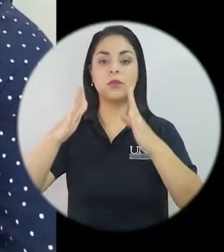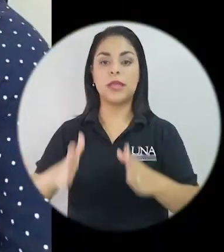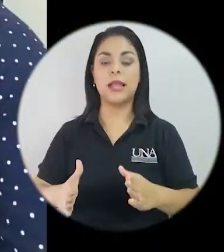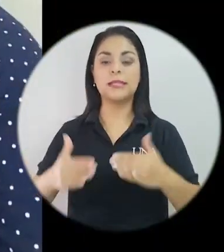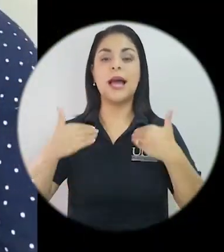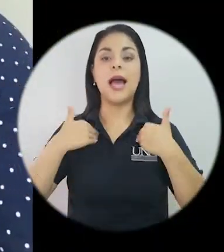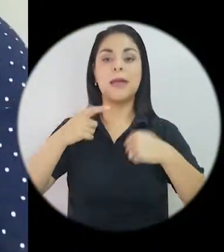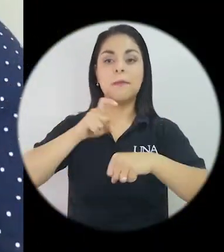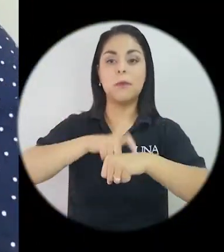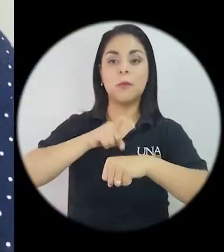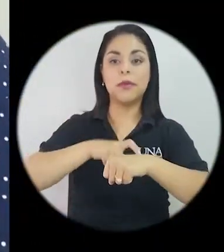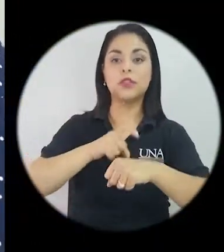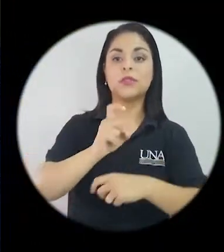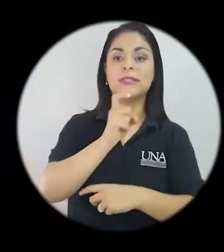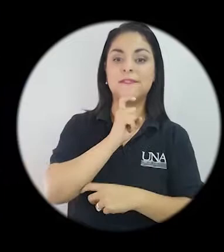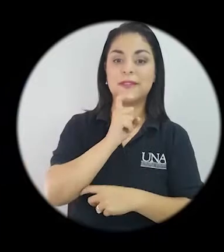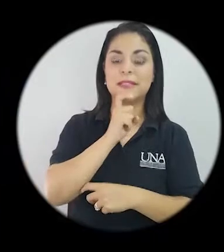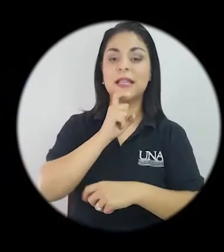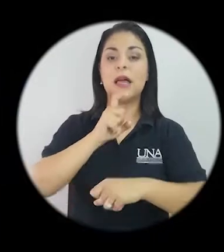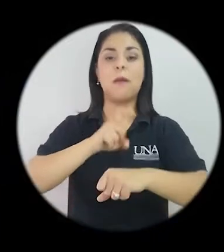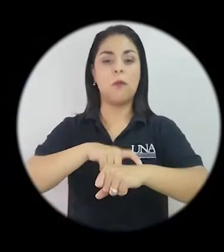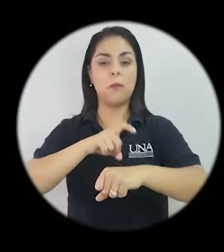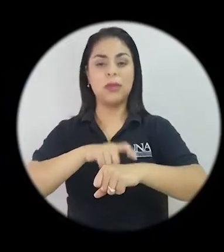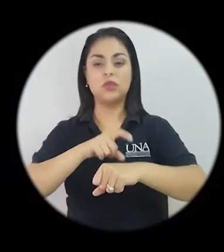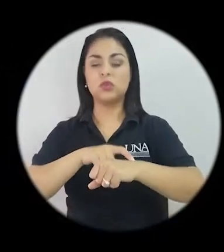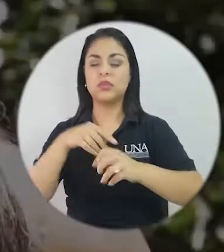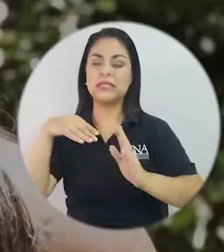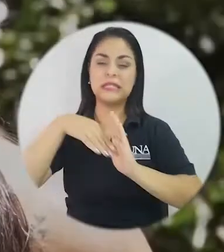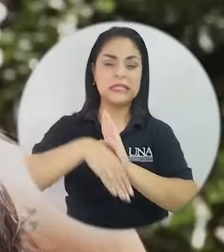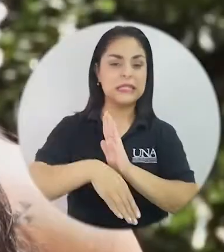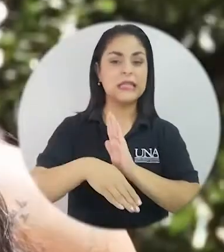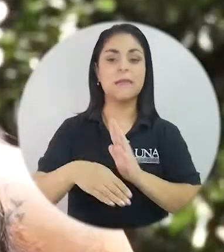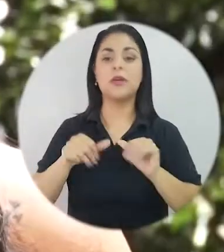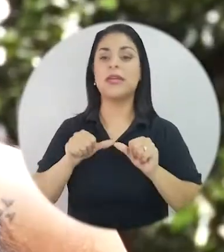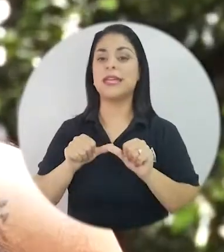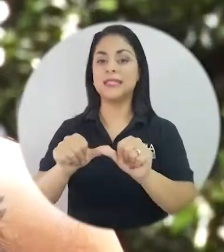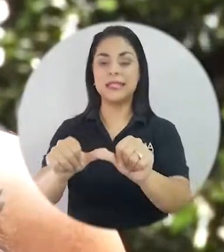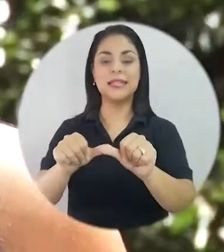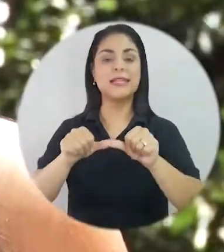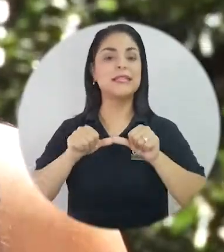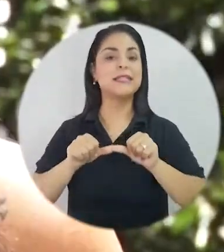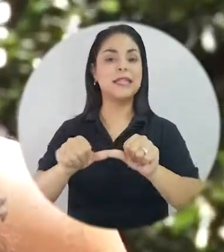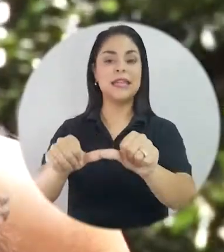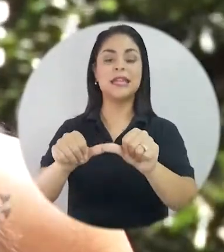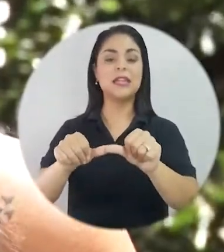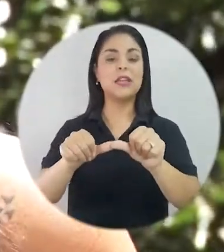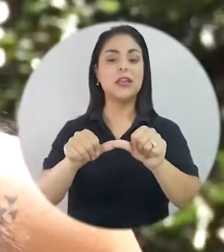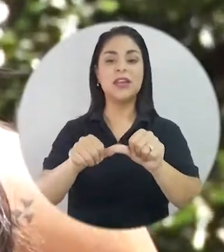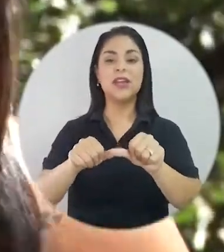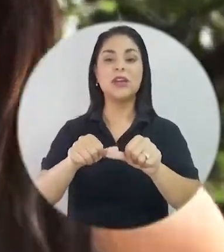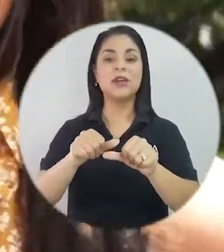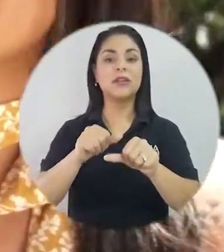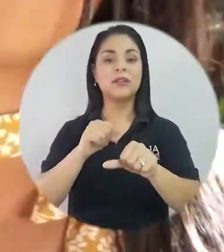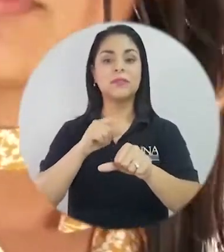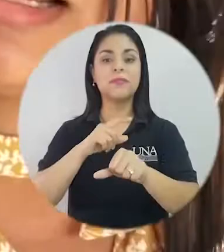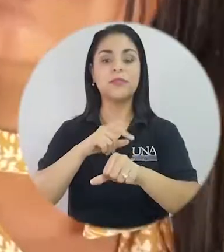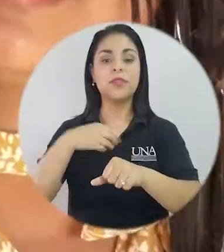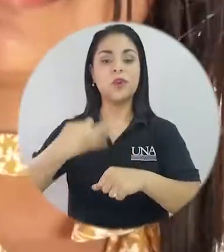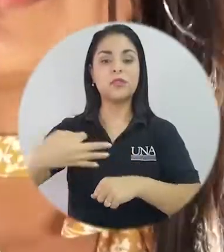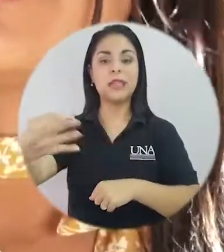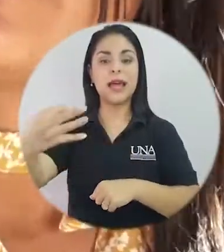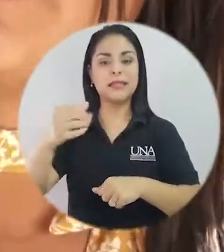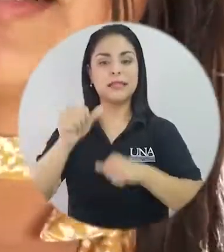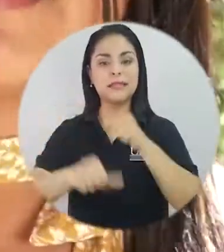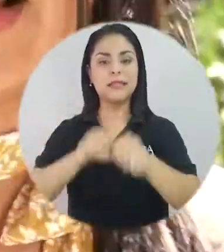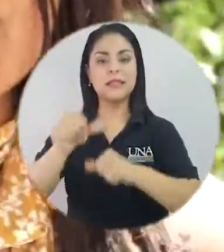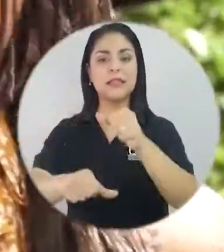Como profesionales, hay momentos difíciles, hay momentos de crisis, pero hay que seguir, digamos, hay que ser